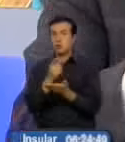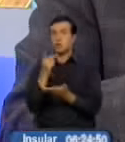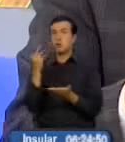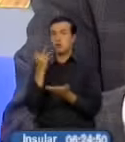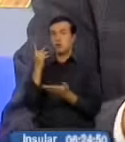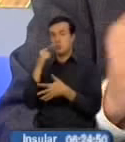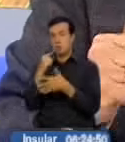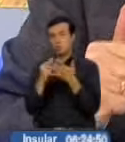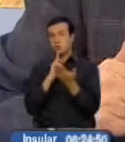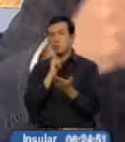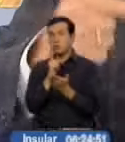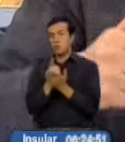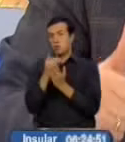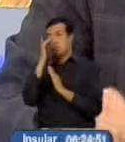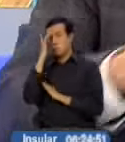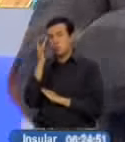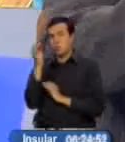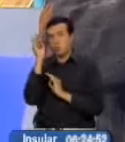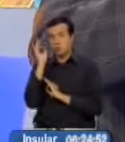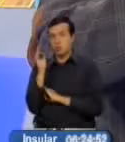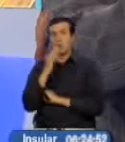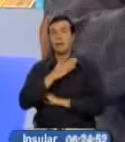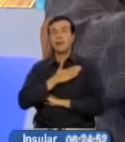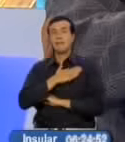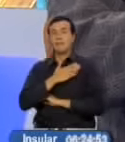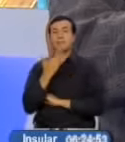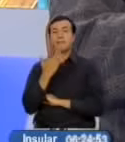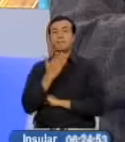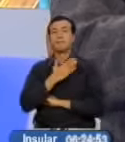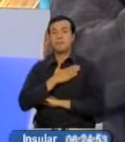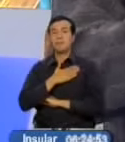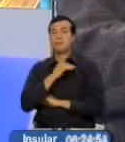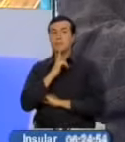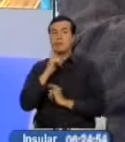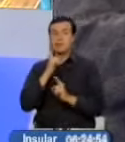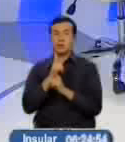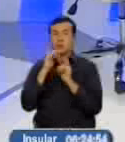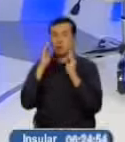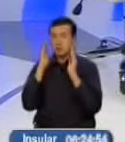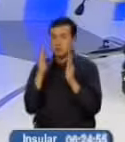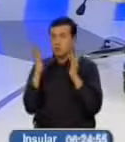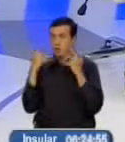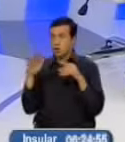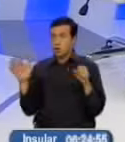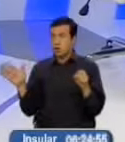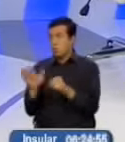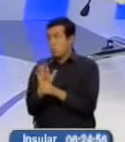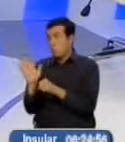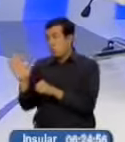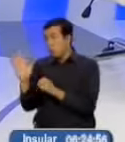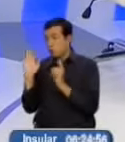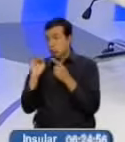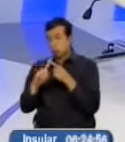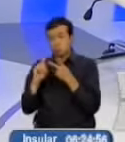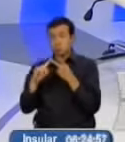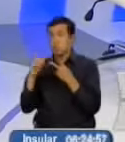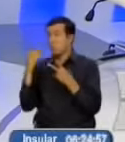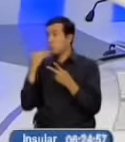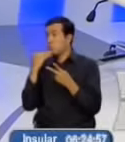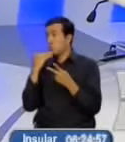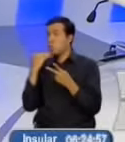por varios motivos. Porque en ese momento mi capacidad de cobertura o de atención está copada, porque no tengo